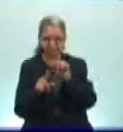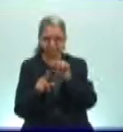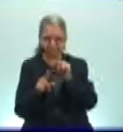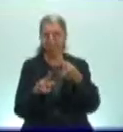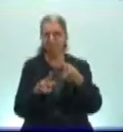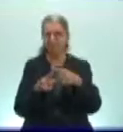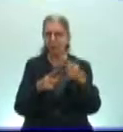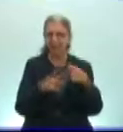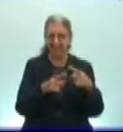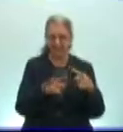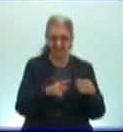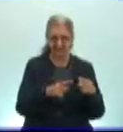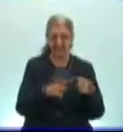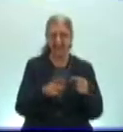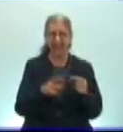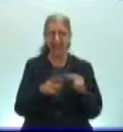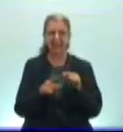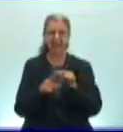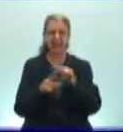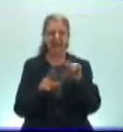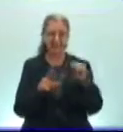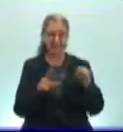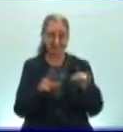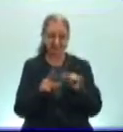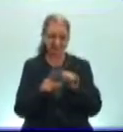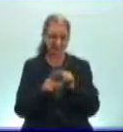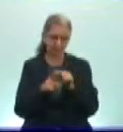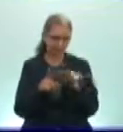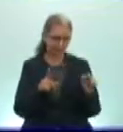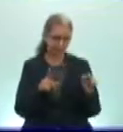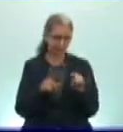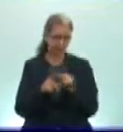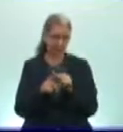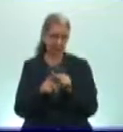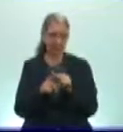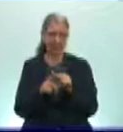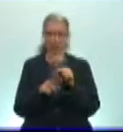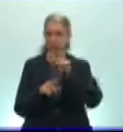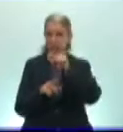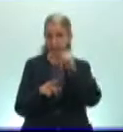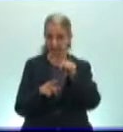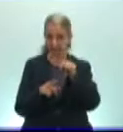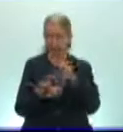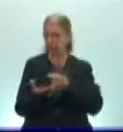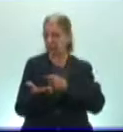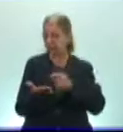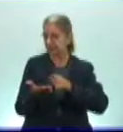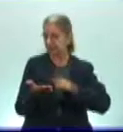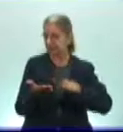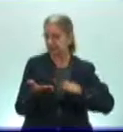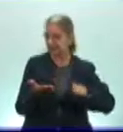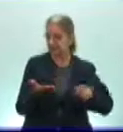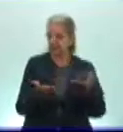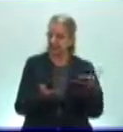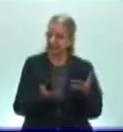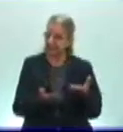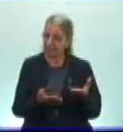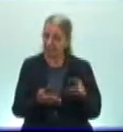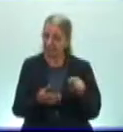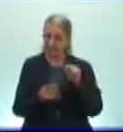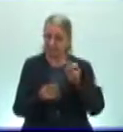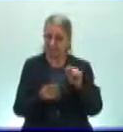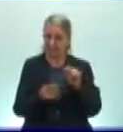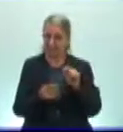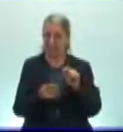acuerdo a su diámetro. ¿Qué deben hacer ustedes? Anotar muy rápido estas